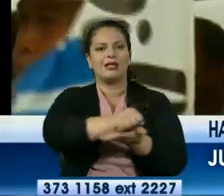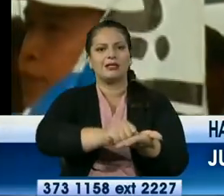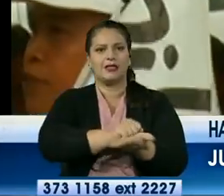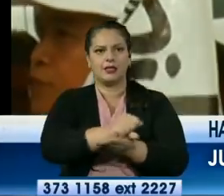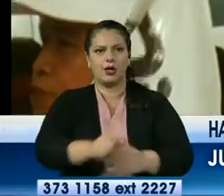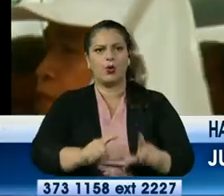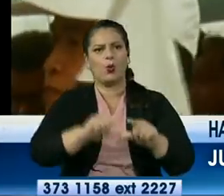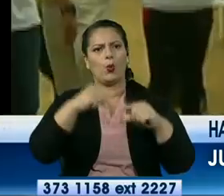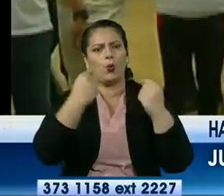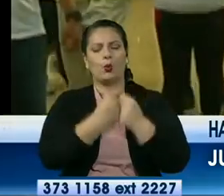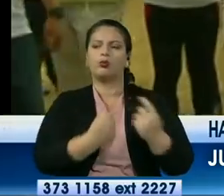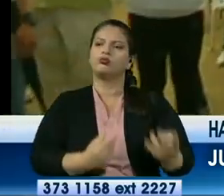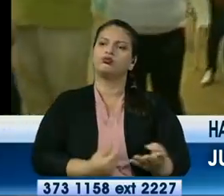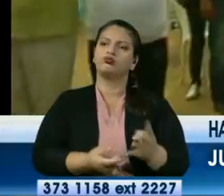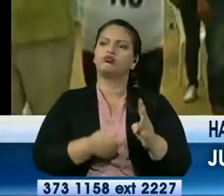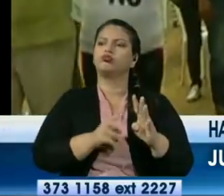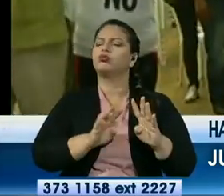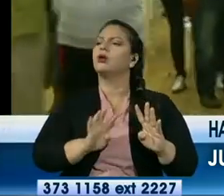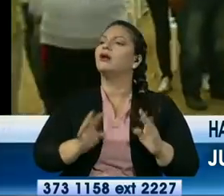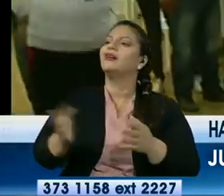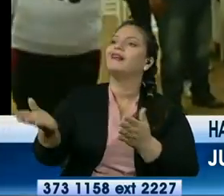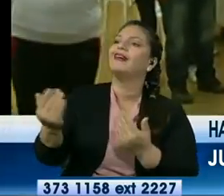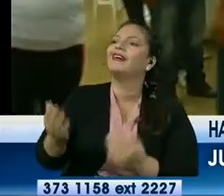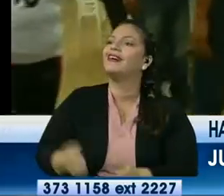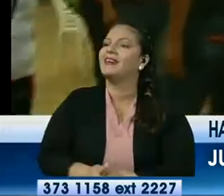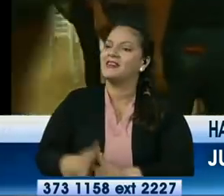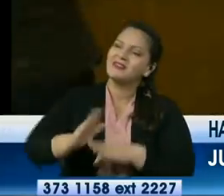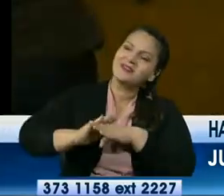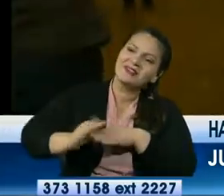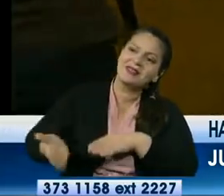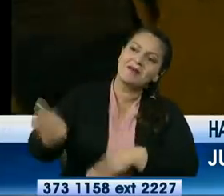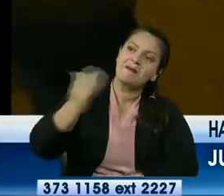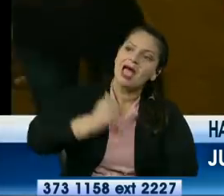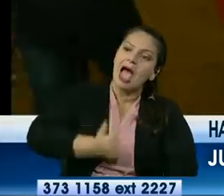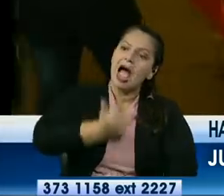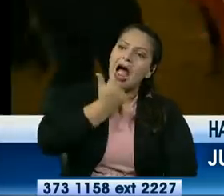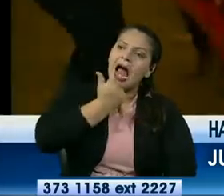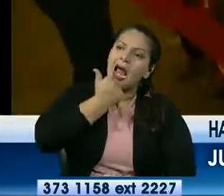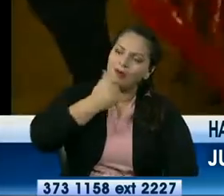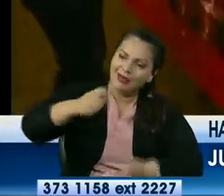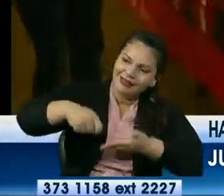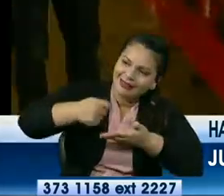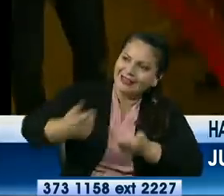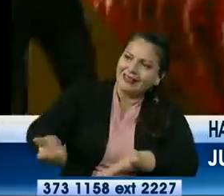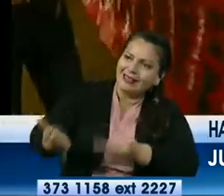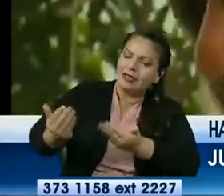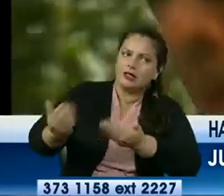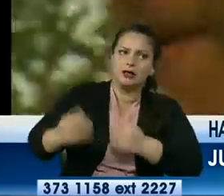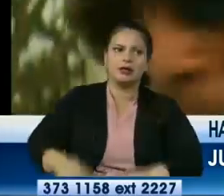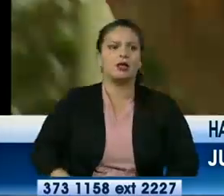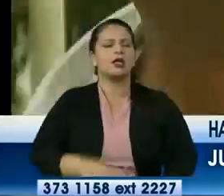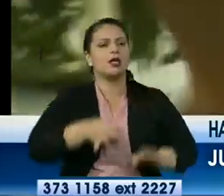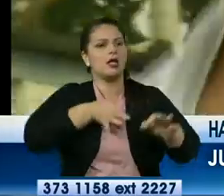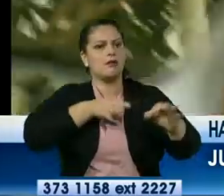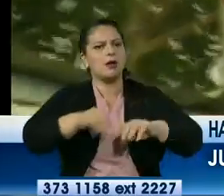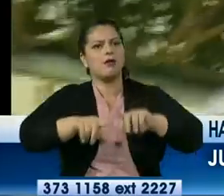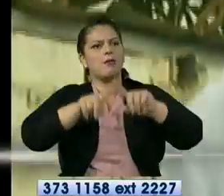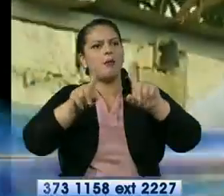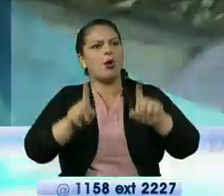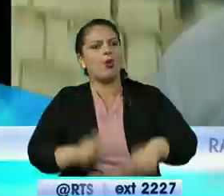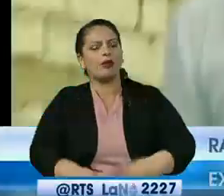compartir un almuerzo popular, donde también se refirió a las preguntas 2, 3 y 6. Y nos han